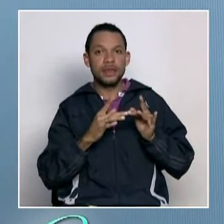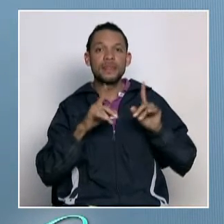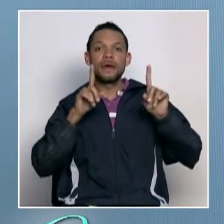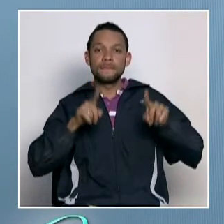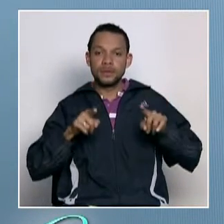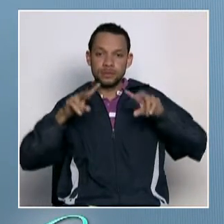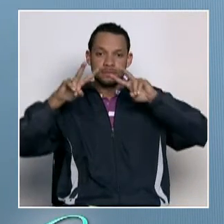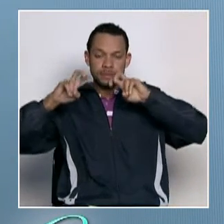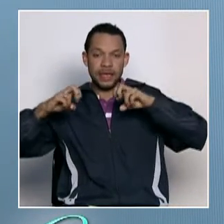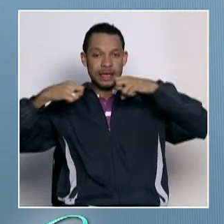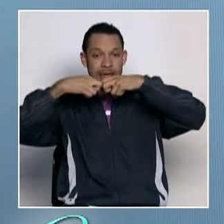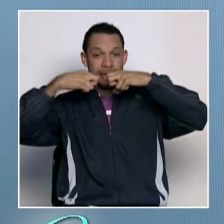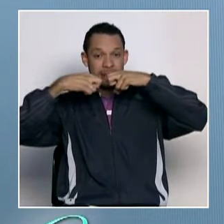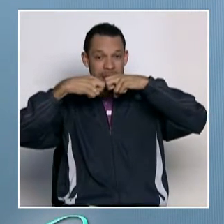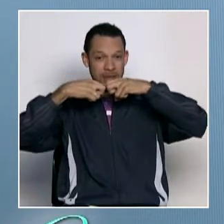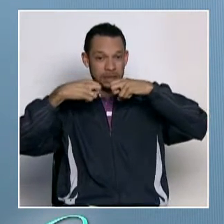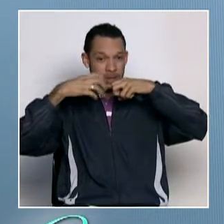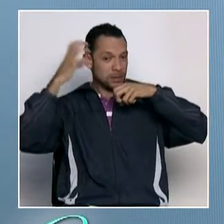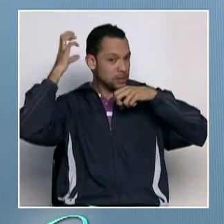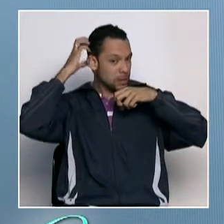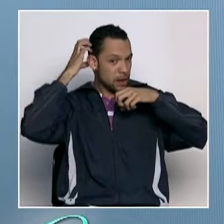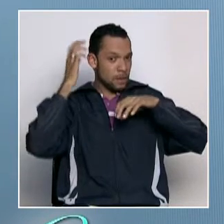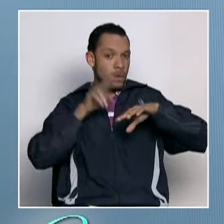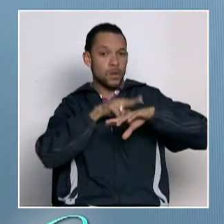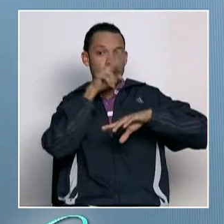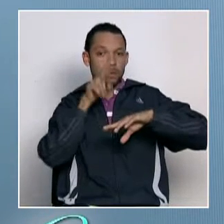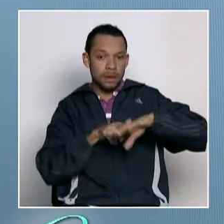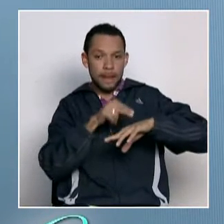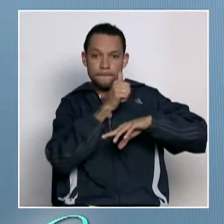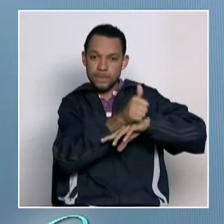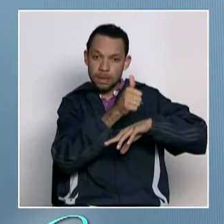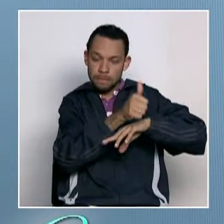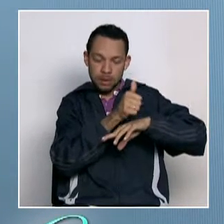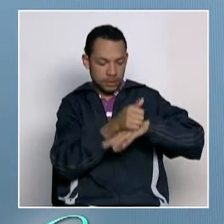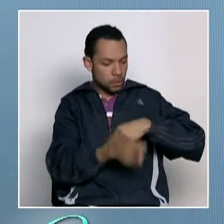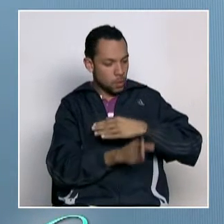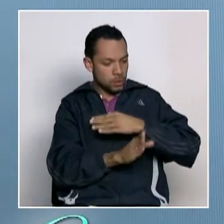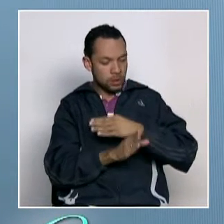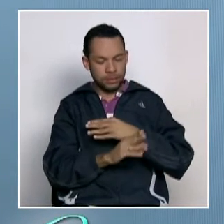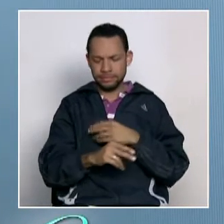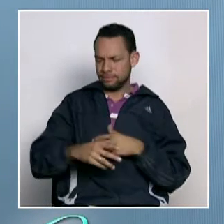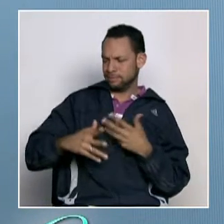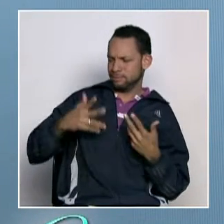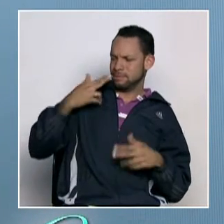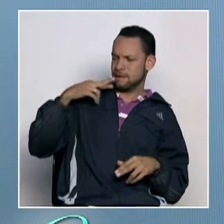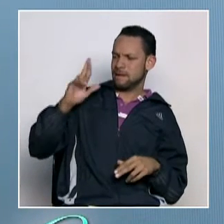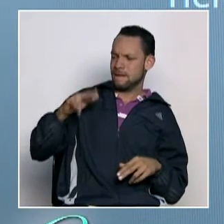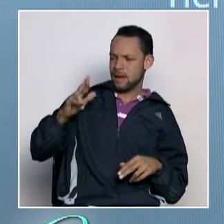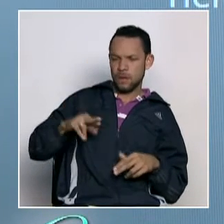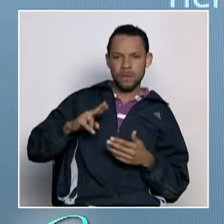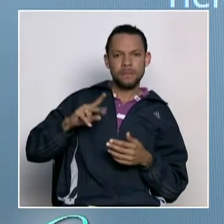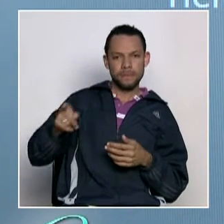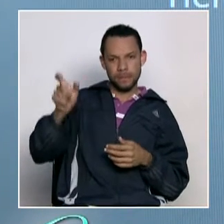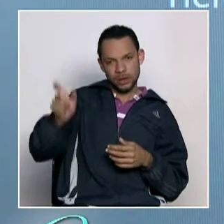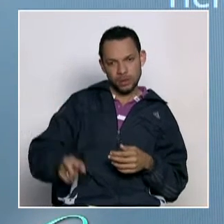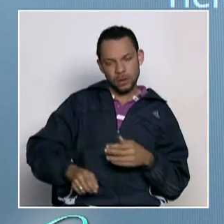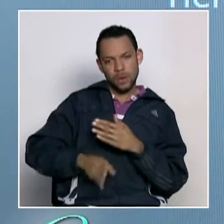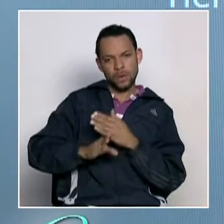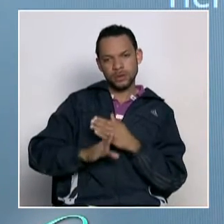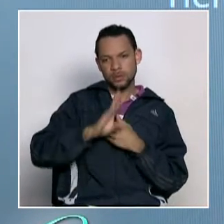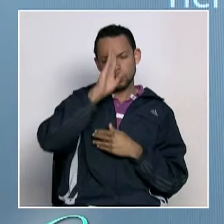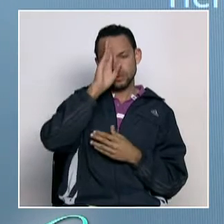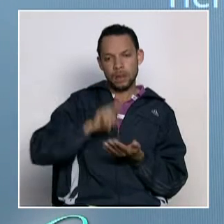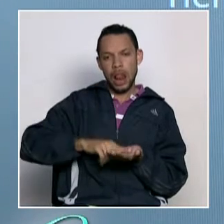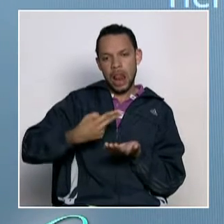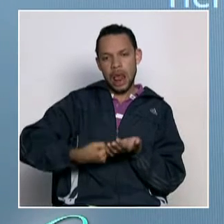paciente con todos los resultados que evaluamos y está normal, no hay ningún problema en ese paciente, pero sigue el diagnóstico de epilepsia. Se le